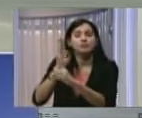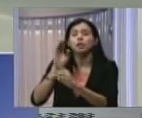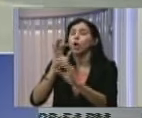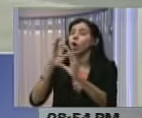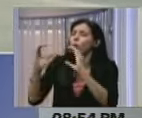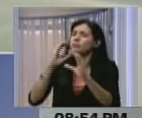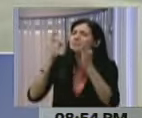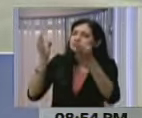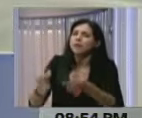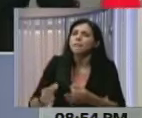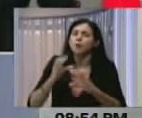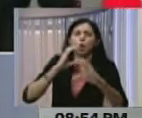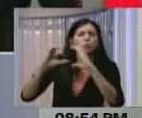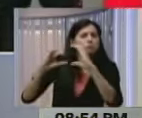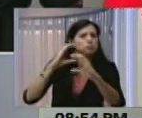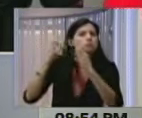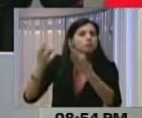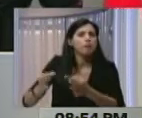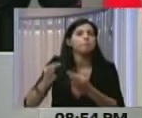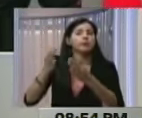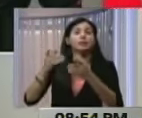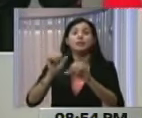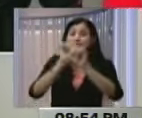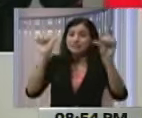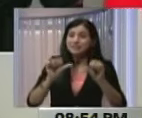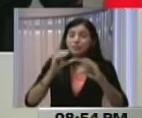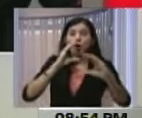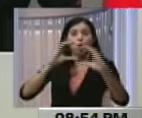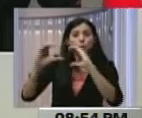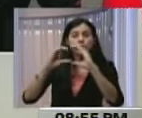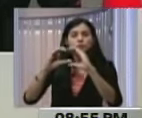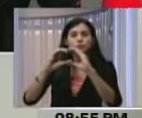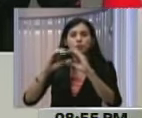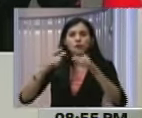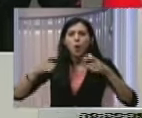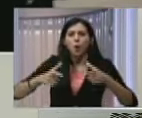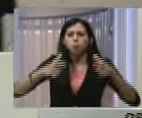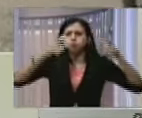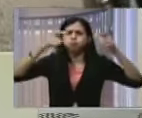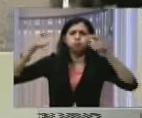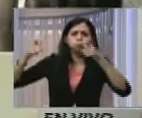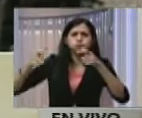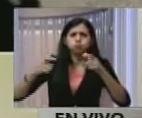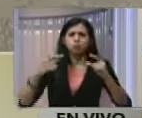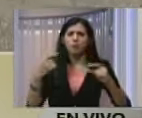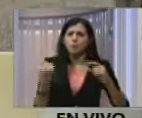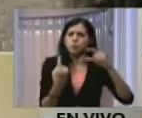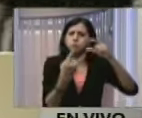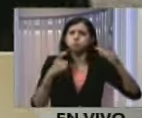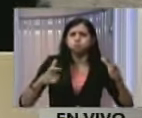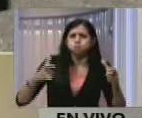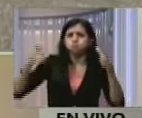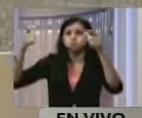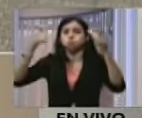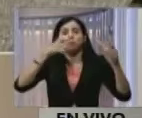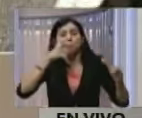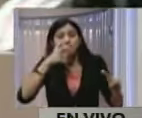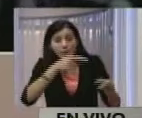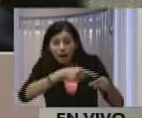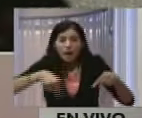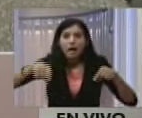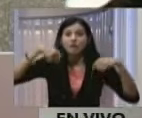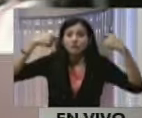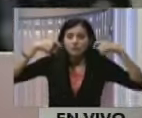permanente. Que esos sistemas de comunicación, los drones, los procesos de patrullaje, para